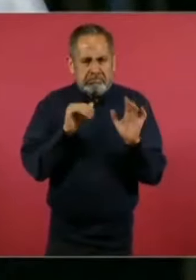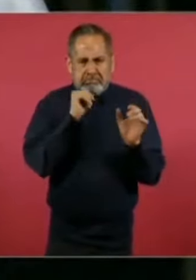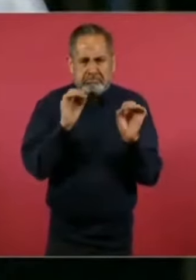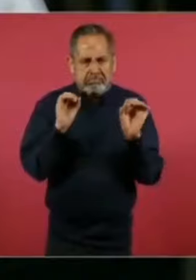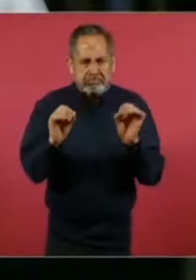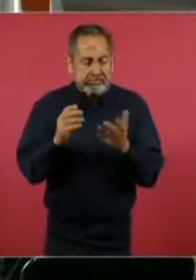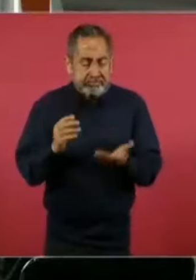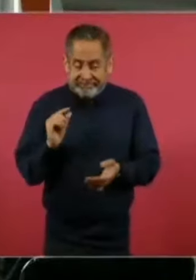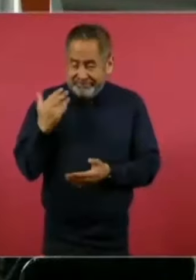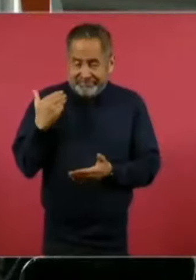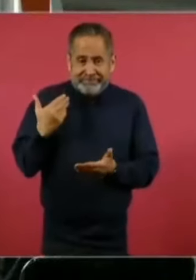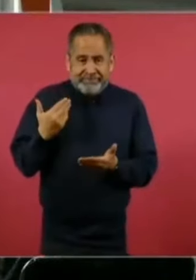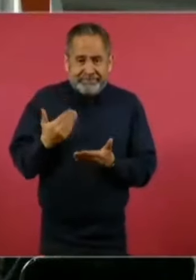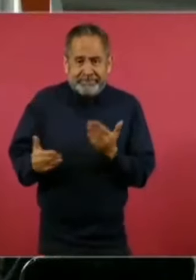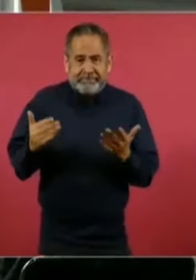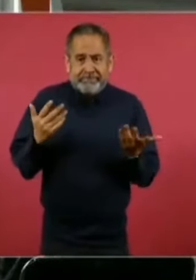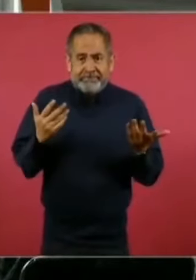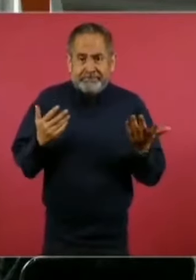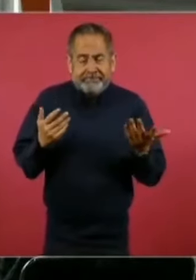que